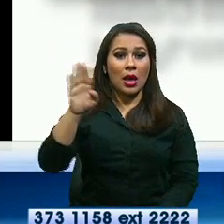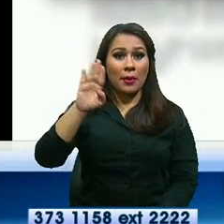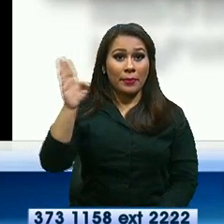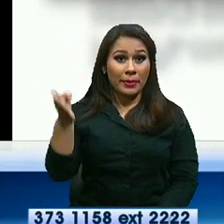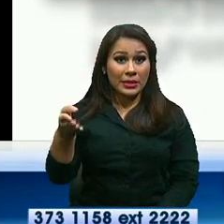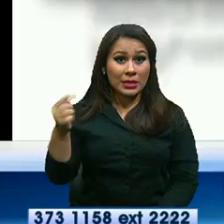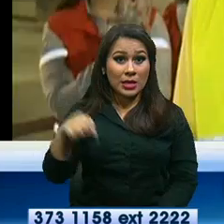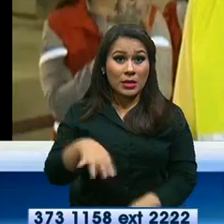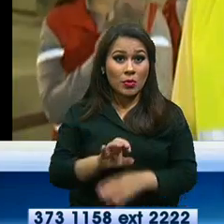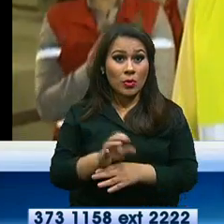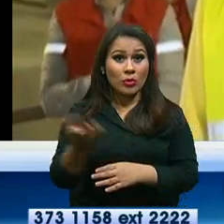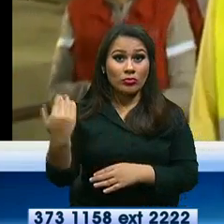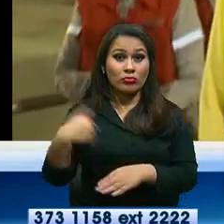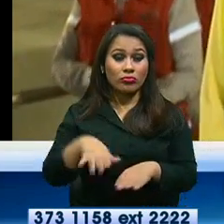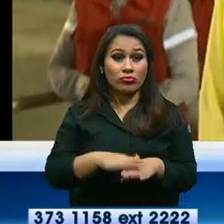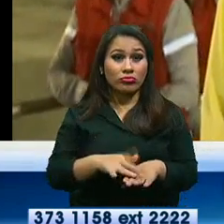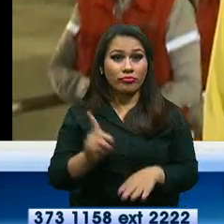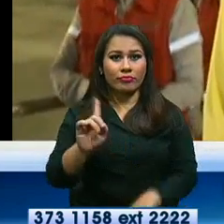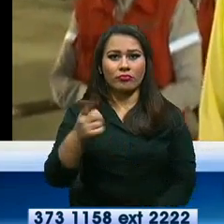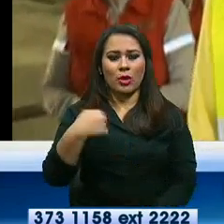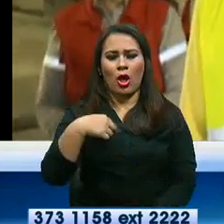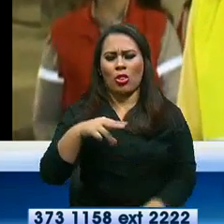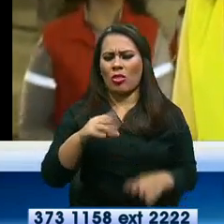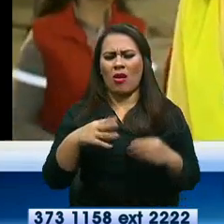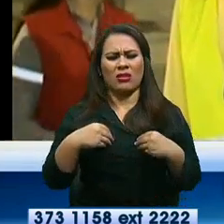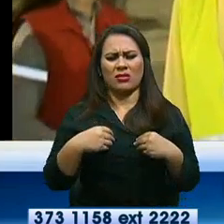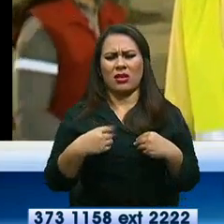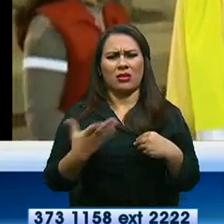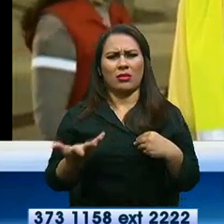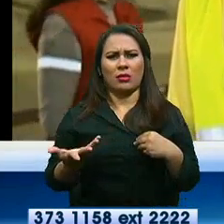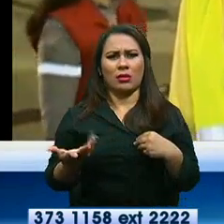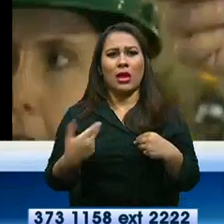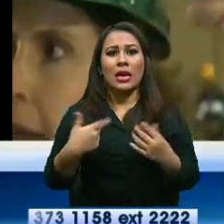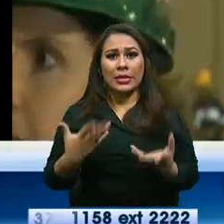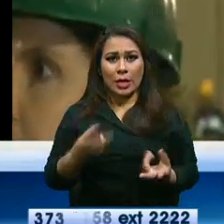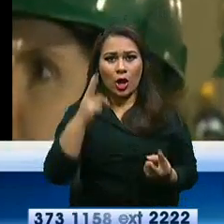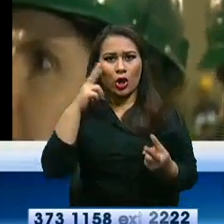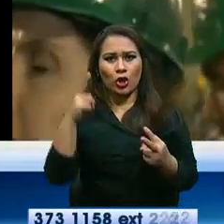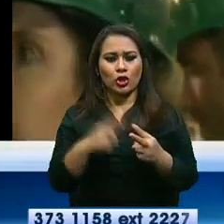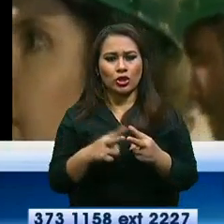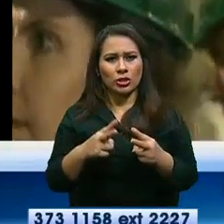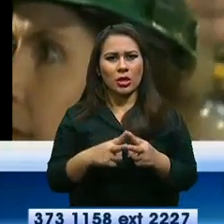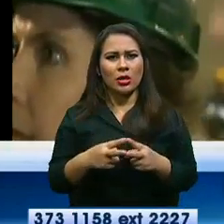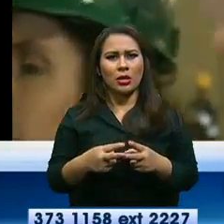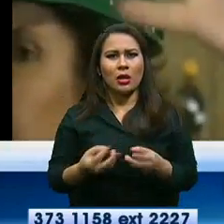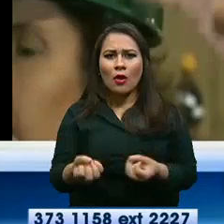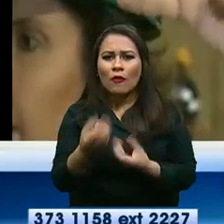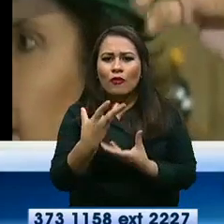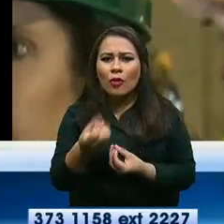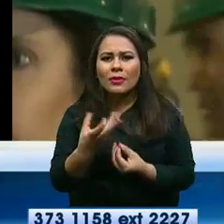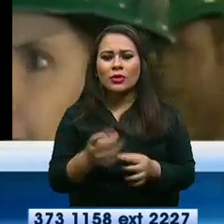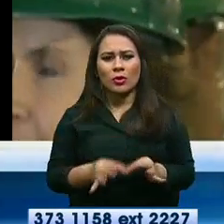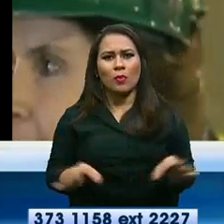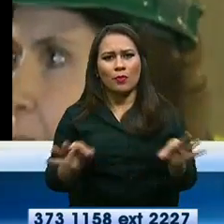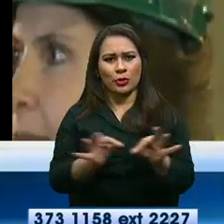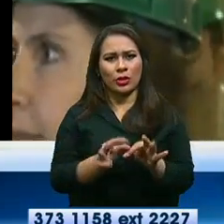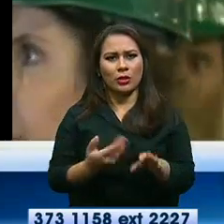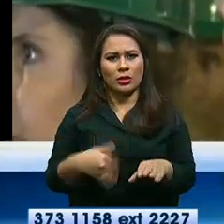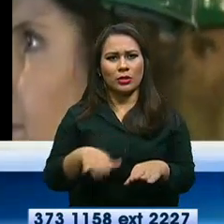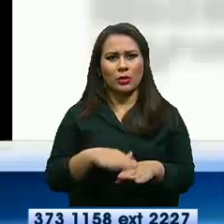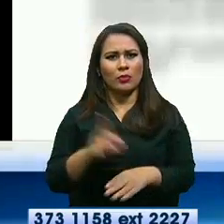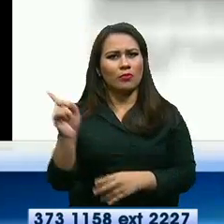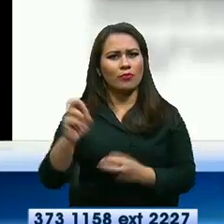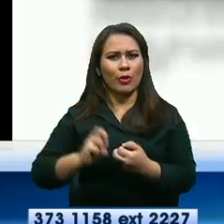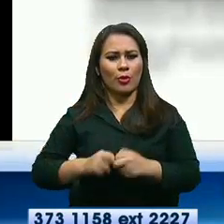ejecutados en Ecuador. Rodas reitera su pedido para que se conozca a la brevedad posible la información clara y completa relacionada a estos